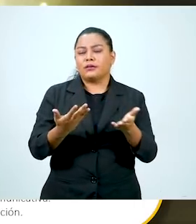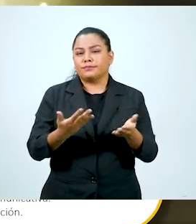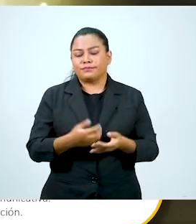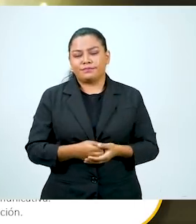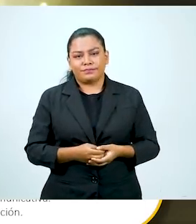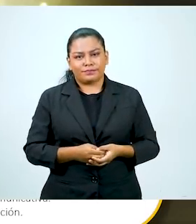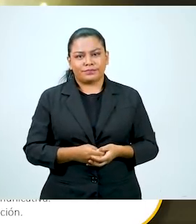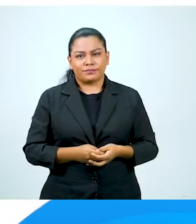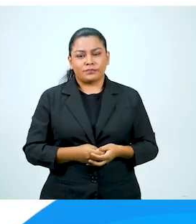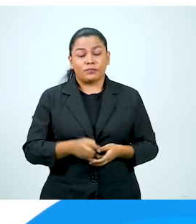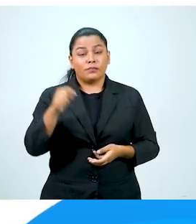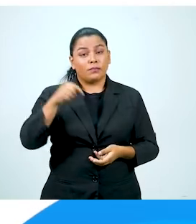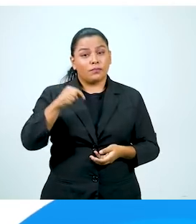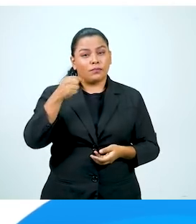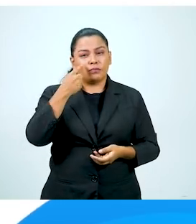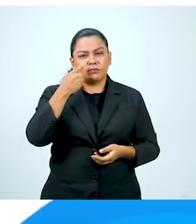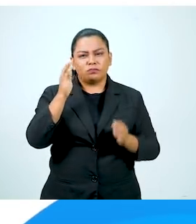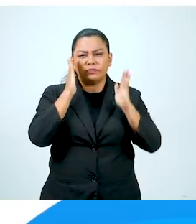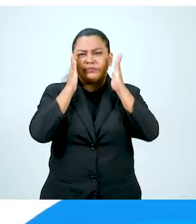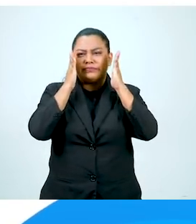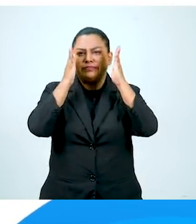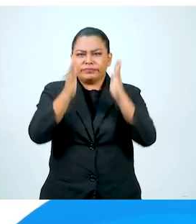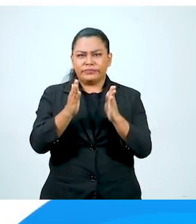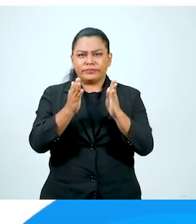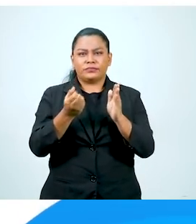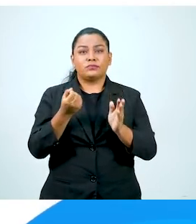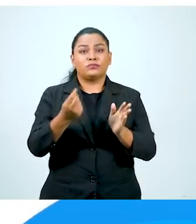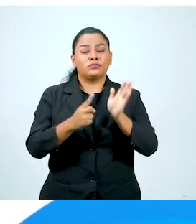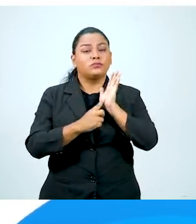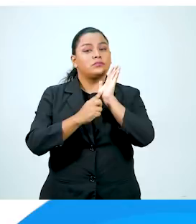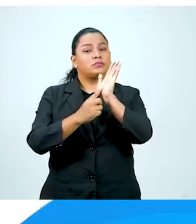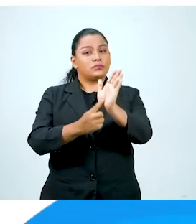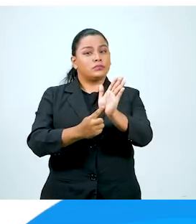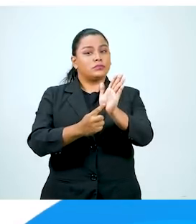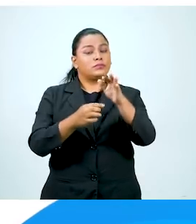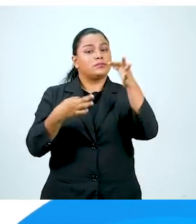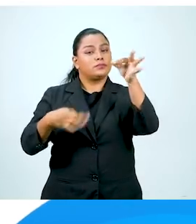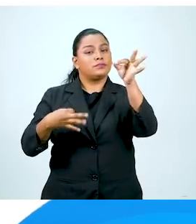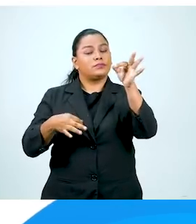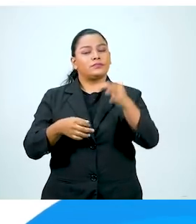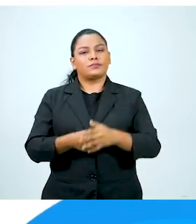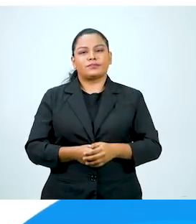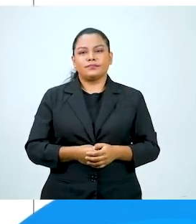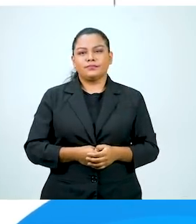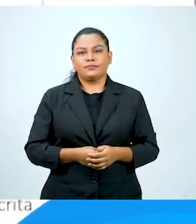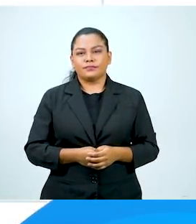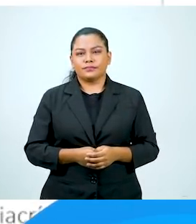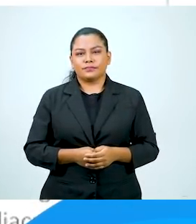comenzar. Ahora prestemos atención a los siguientes apartados de la página.